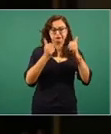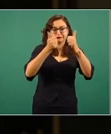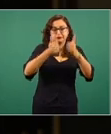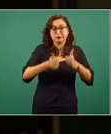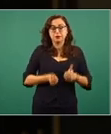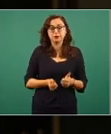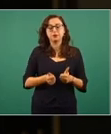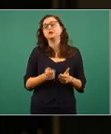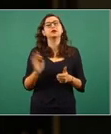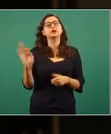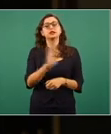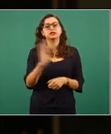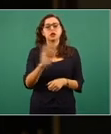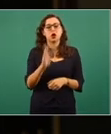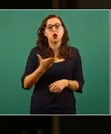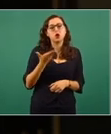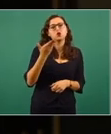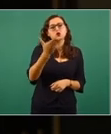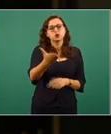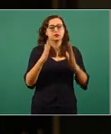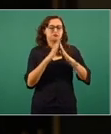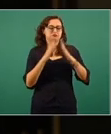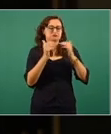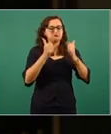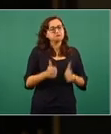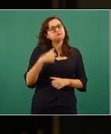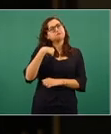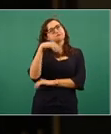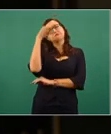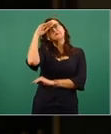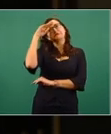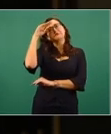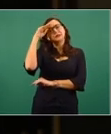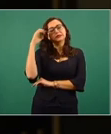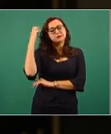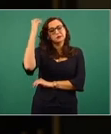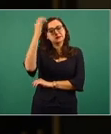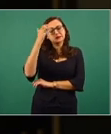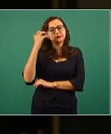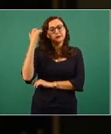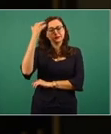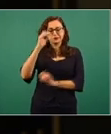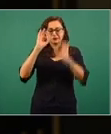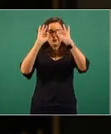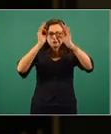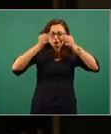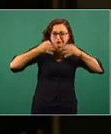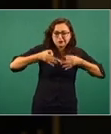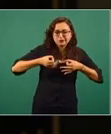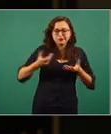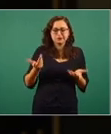fifís. Eso no les va a entrar en la cabeza jamás. Querido compartir con ustedes este video por